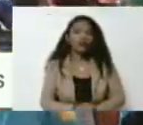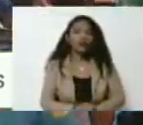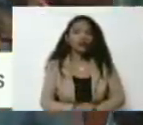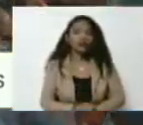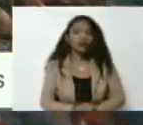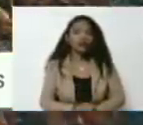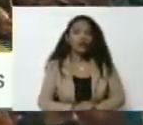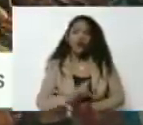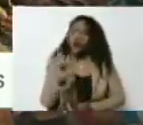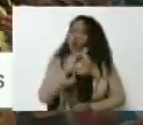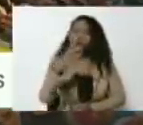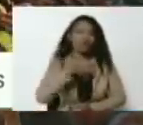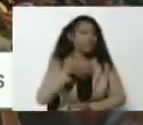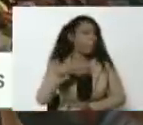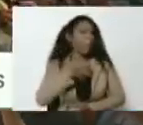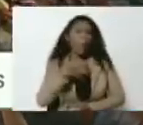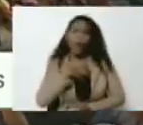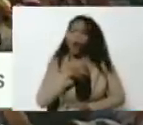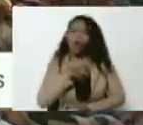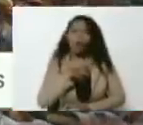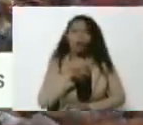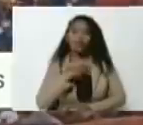No han podido ni podrán.